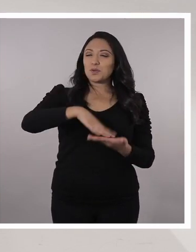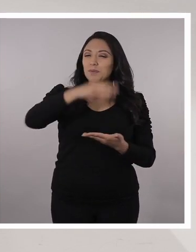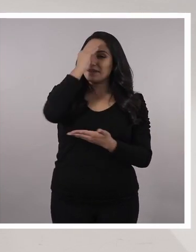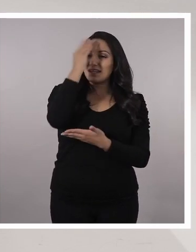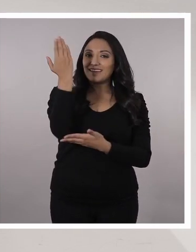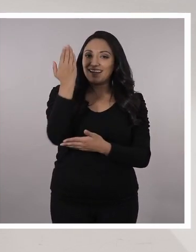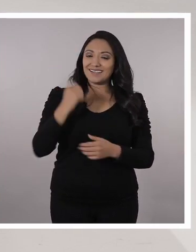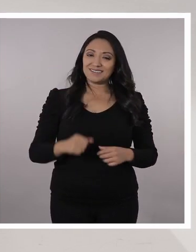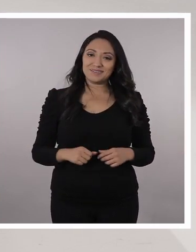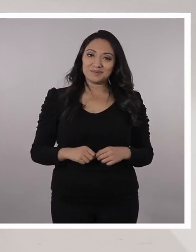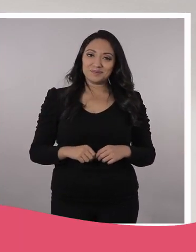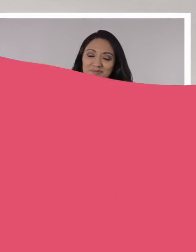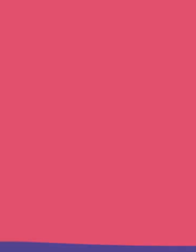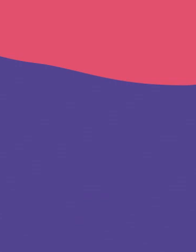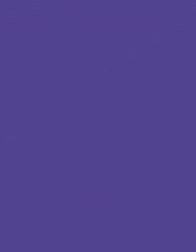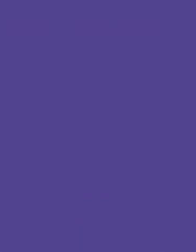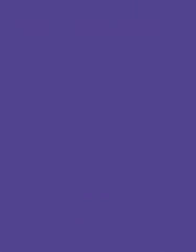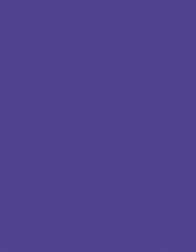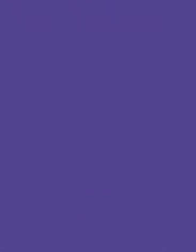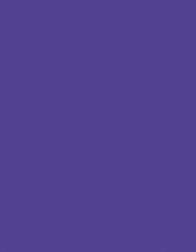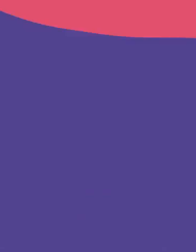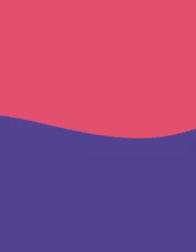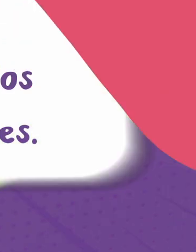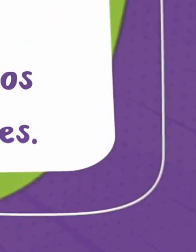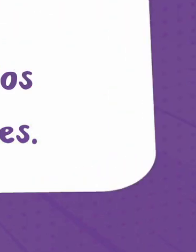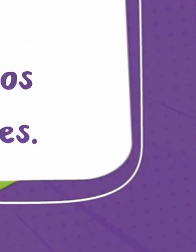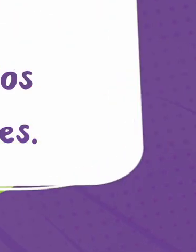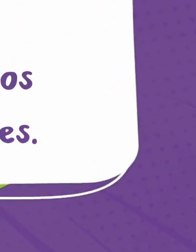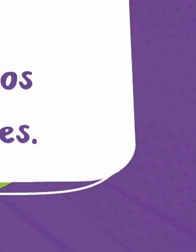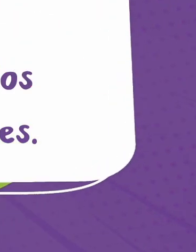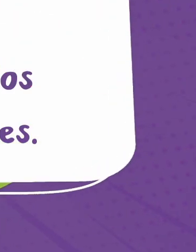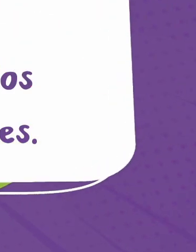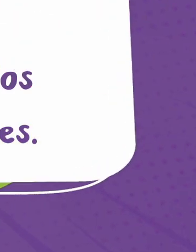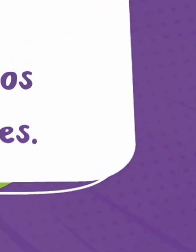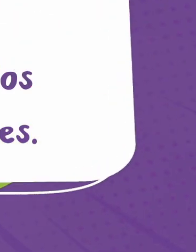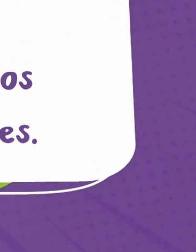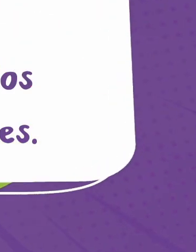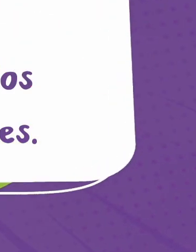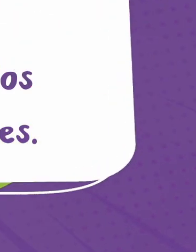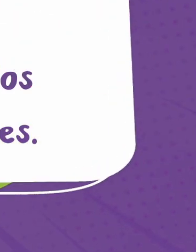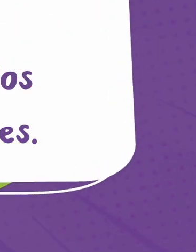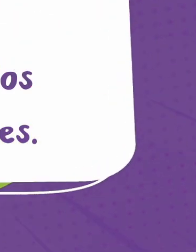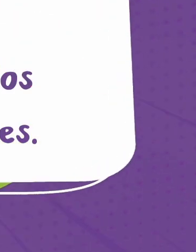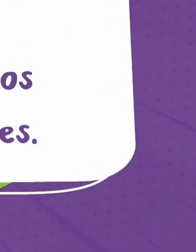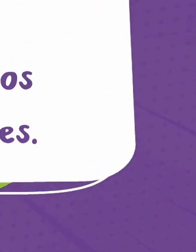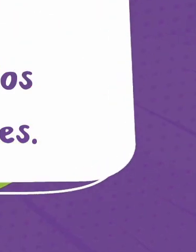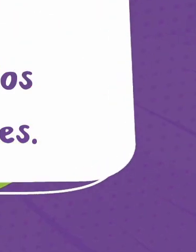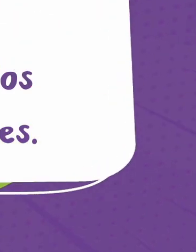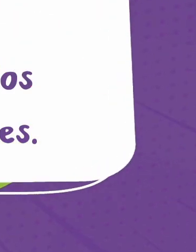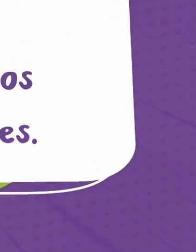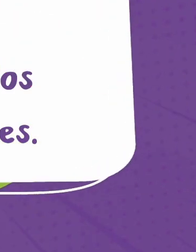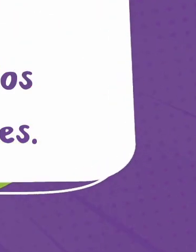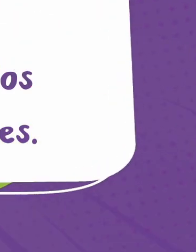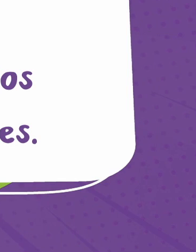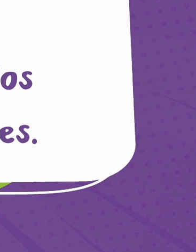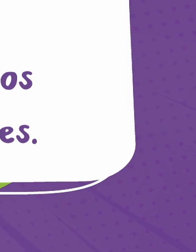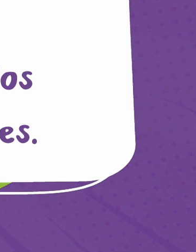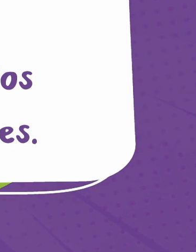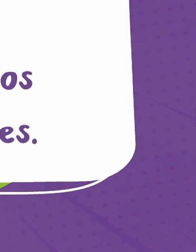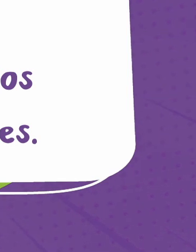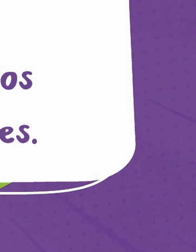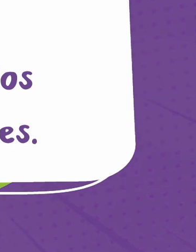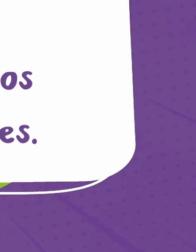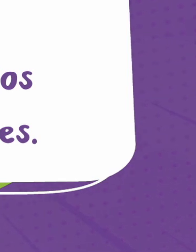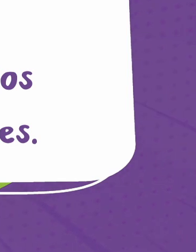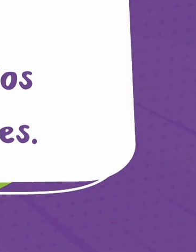próximo Aprender la Tele. Guarda las siguientes tareas en tu portafolio. Escribe en tu cuaderno